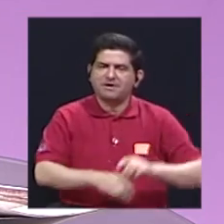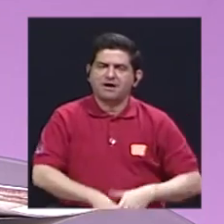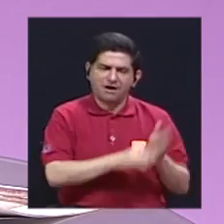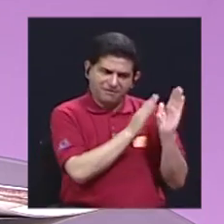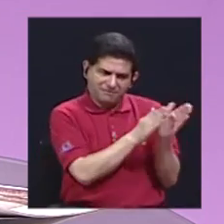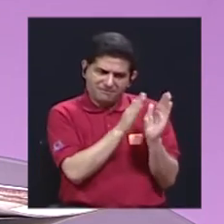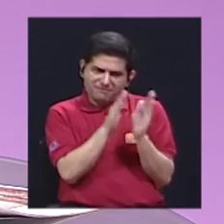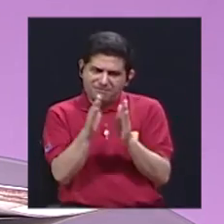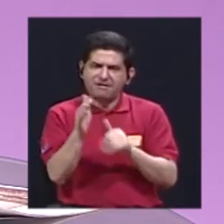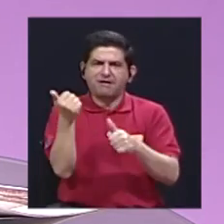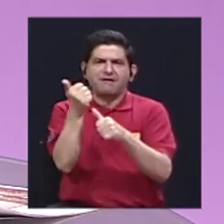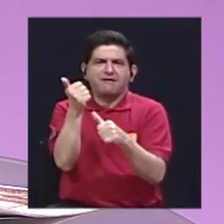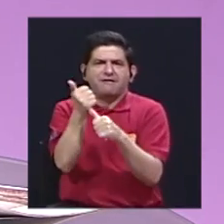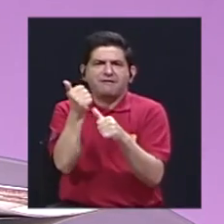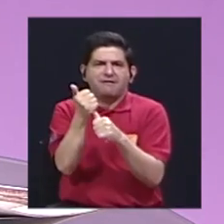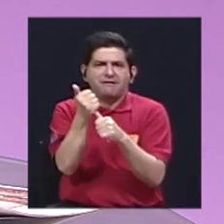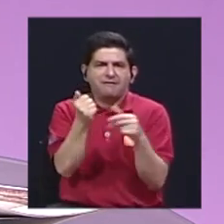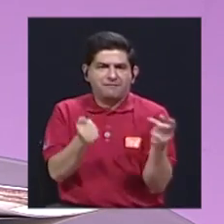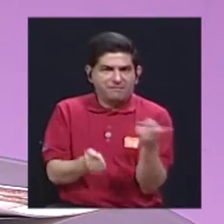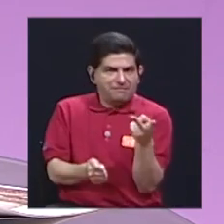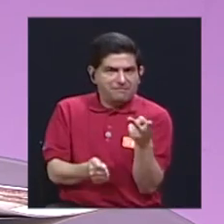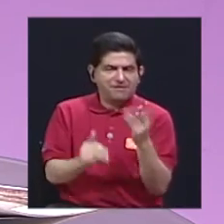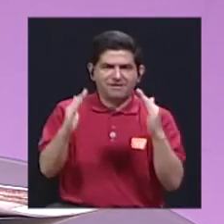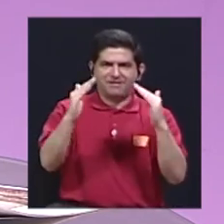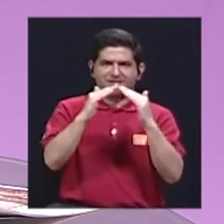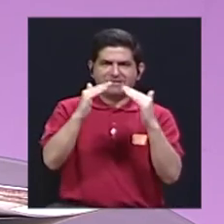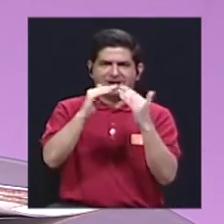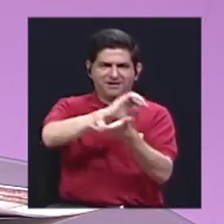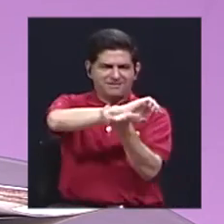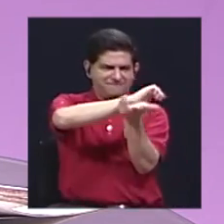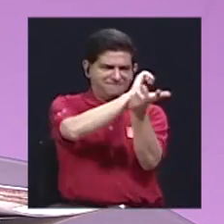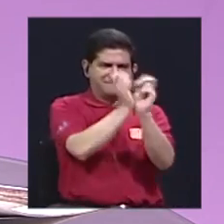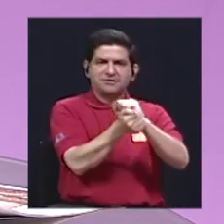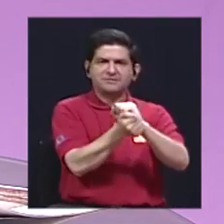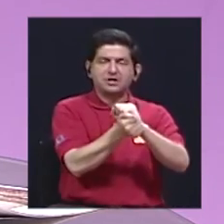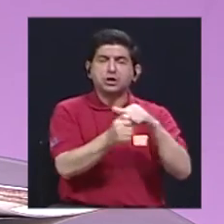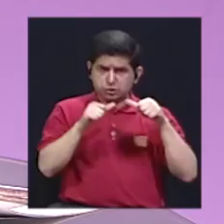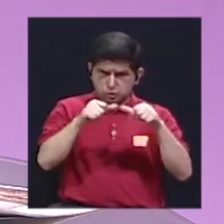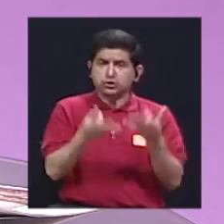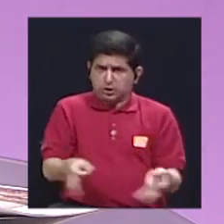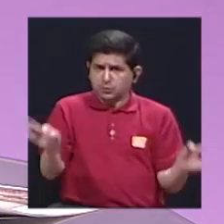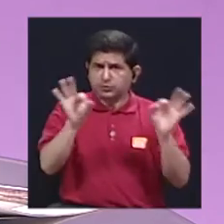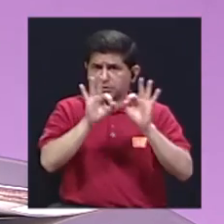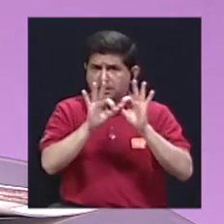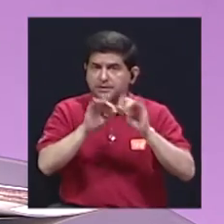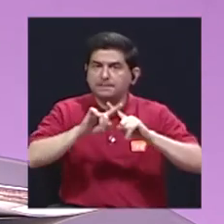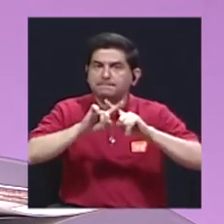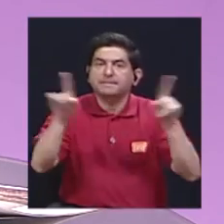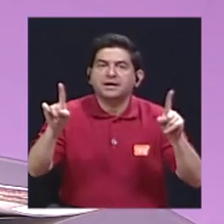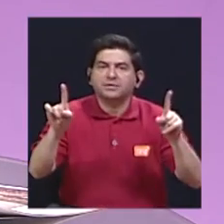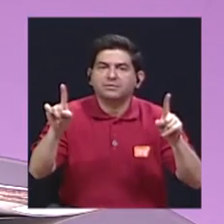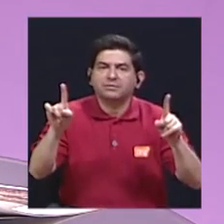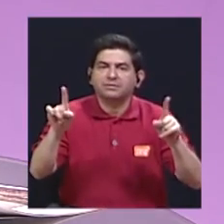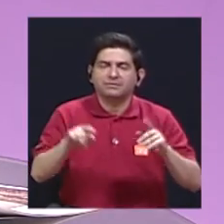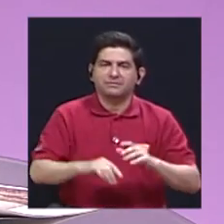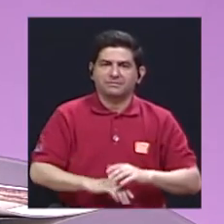formación y de asesoría la casa se convierte en y sigue siendo importante pero